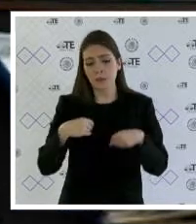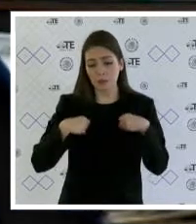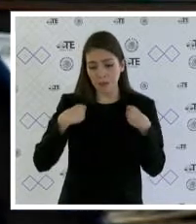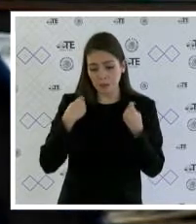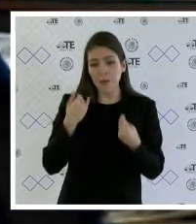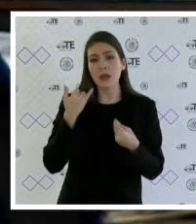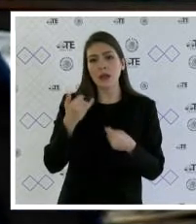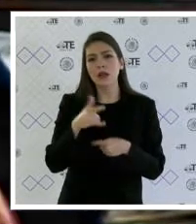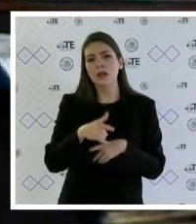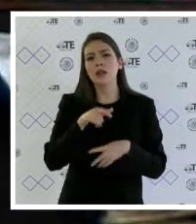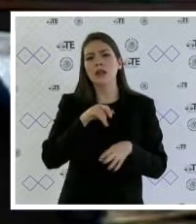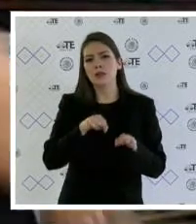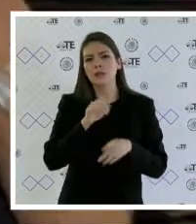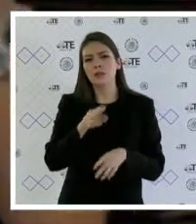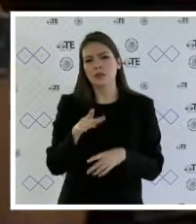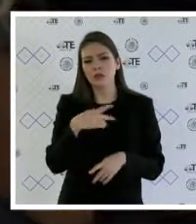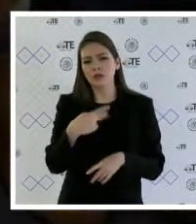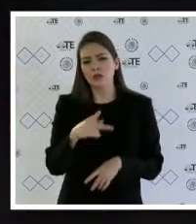Gracias.